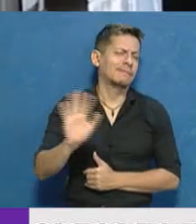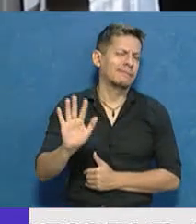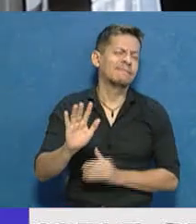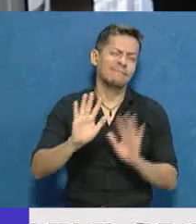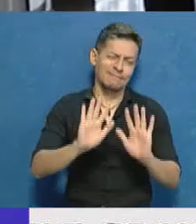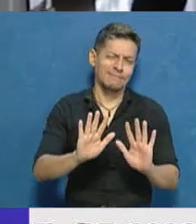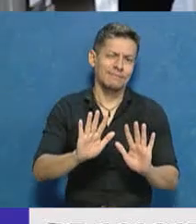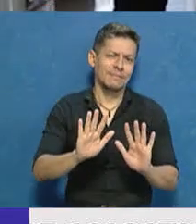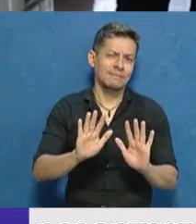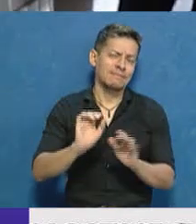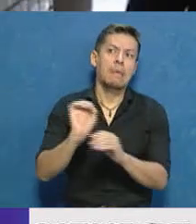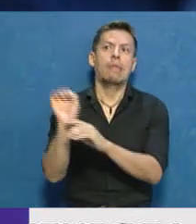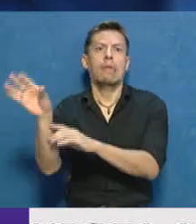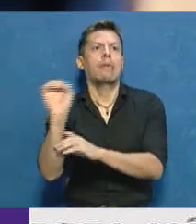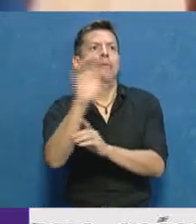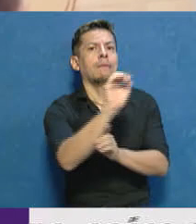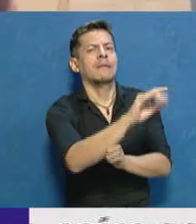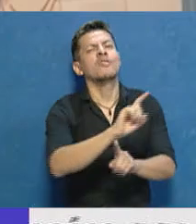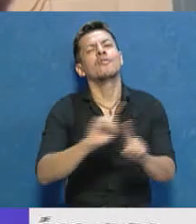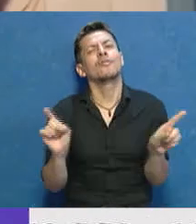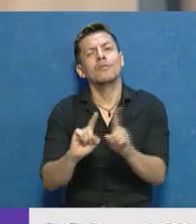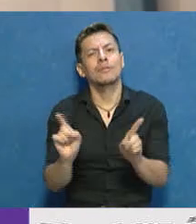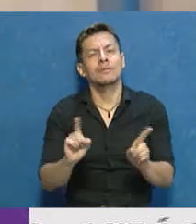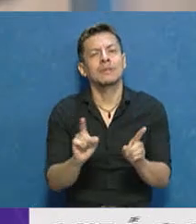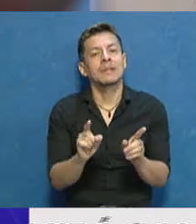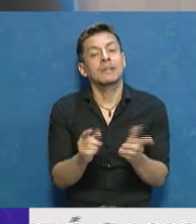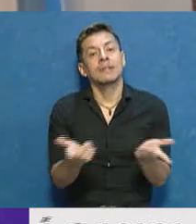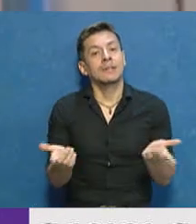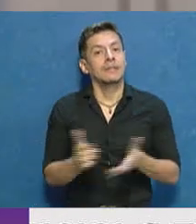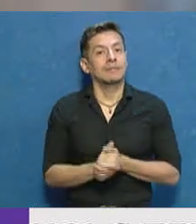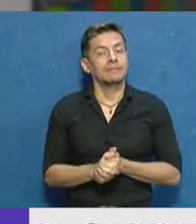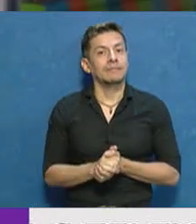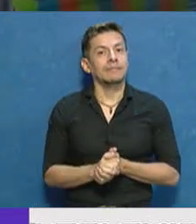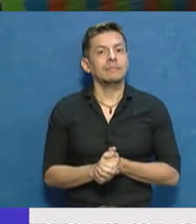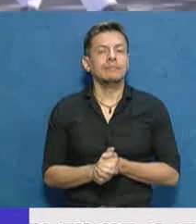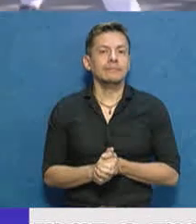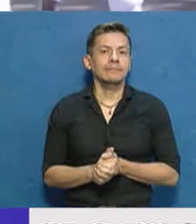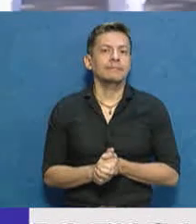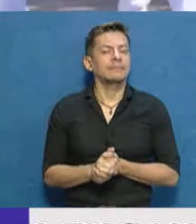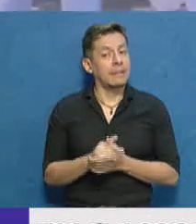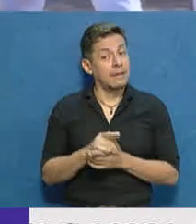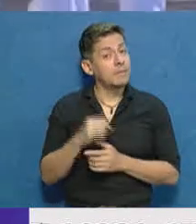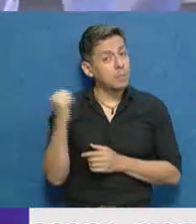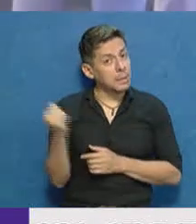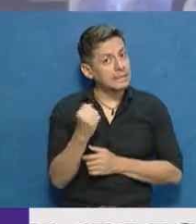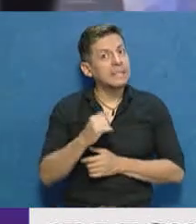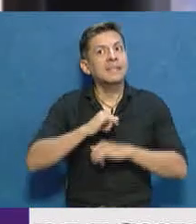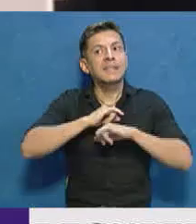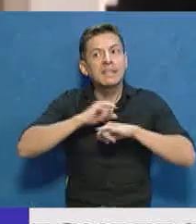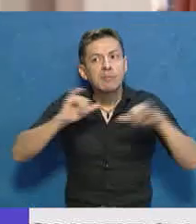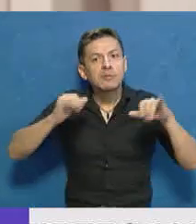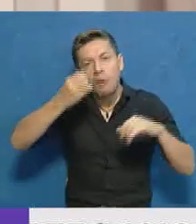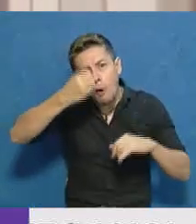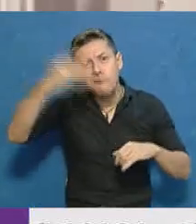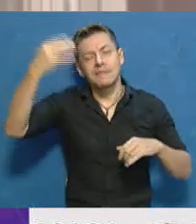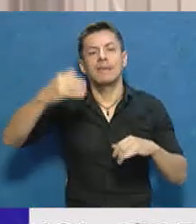a la sociedad. No lo retransmita, no lo reenvíe. Por una vez, instemos a informarnos por los caminos